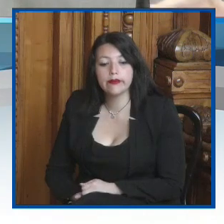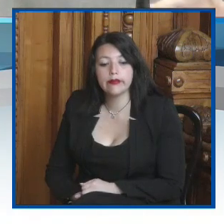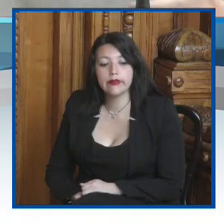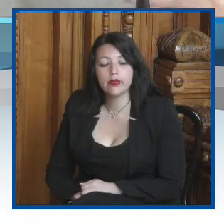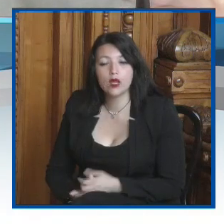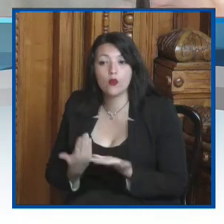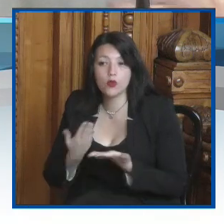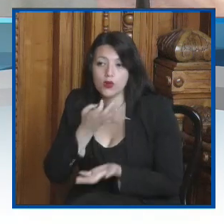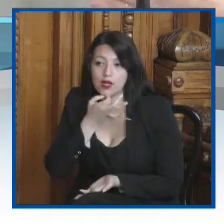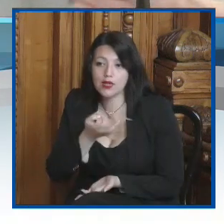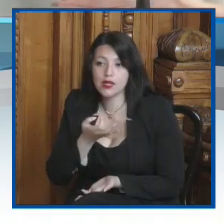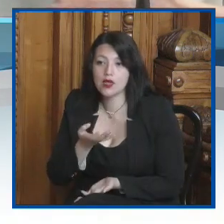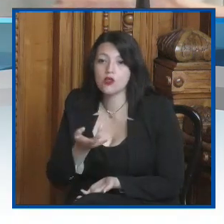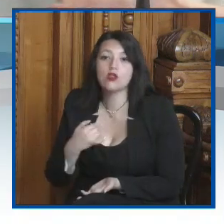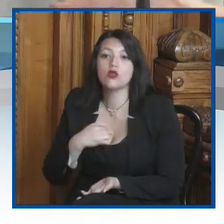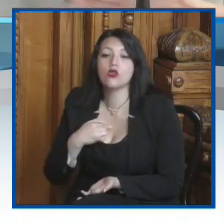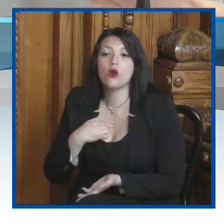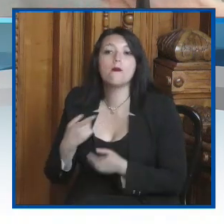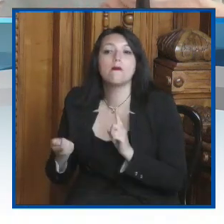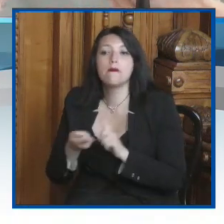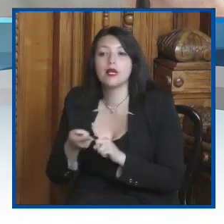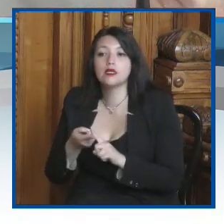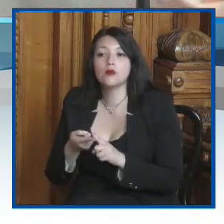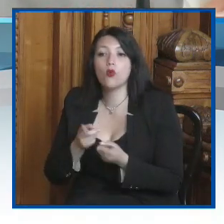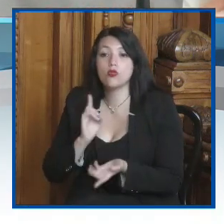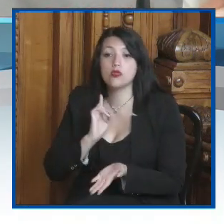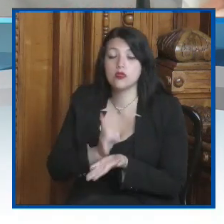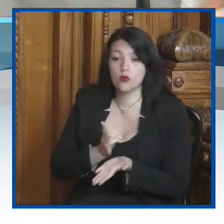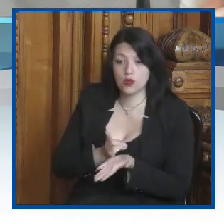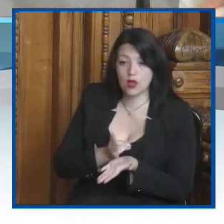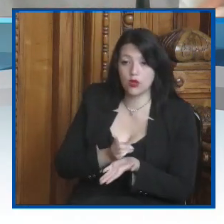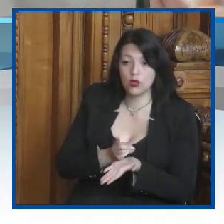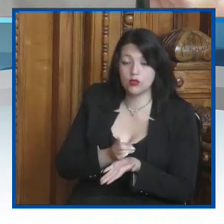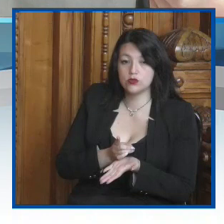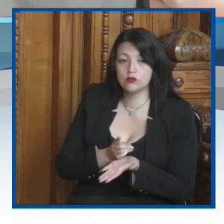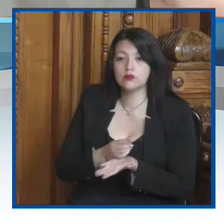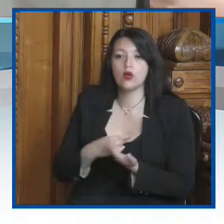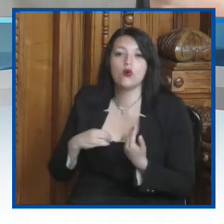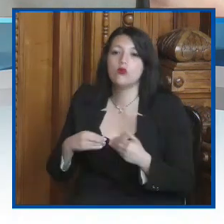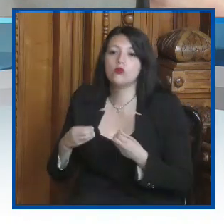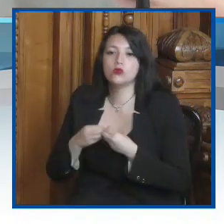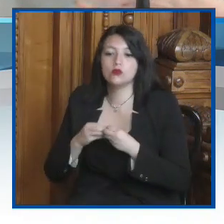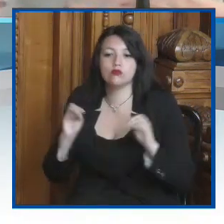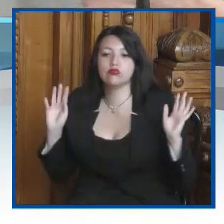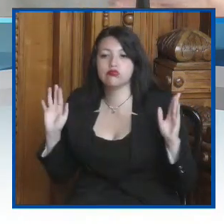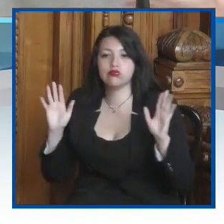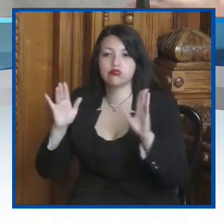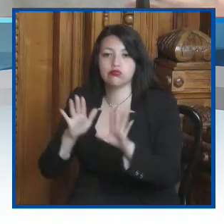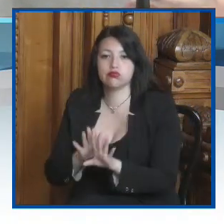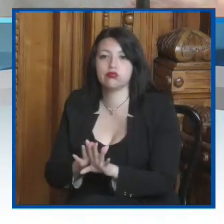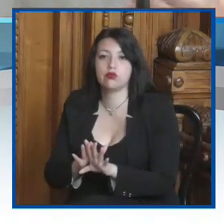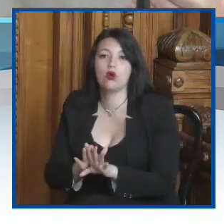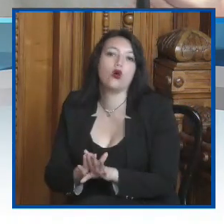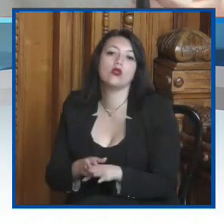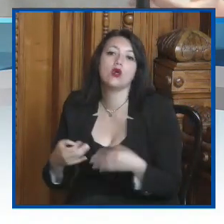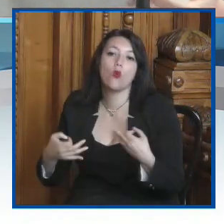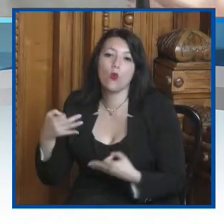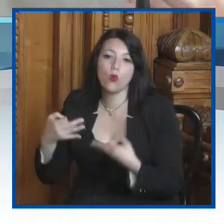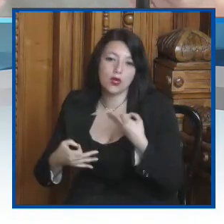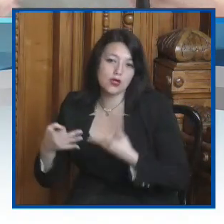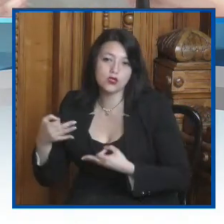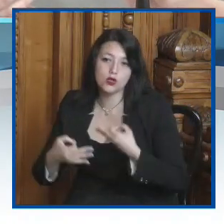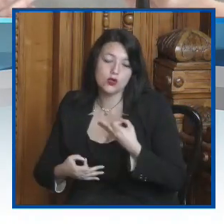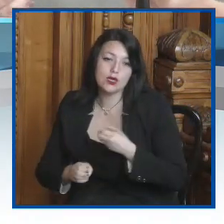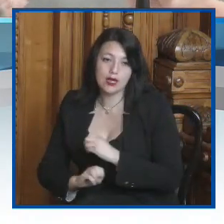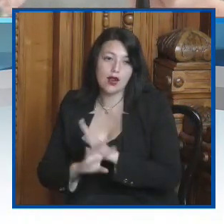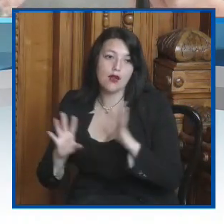como les digo, en donde participa un imputado, por ejemplo, en una audiencia de prisión preventiva o en una audiencia de juicio, claramente